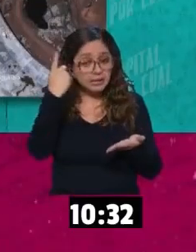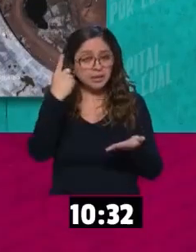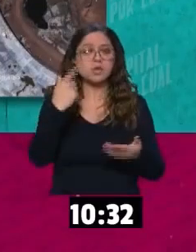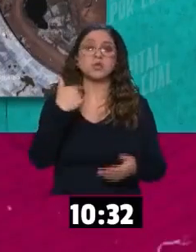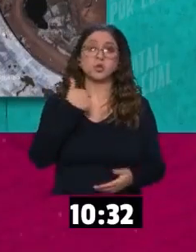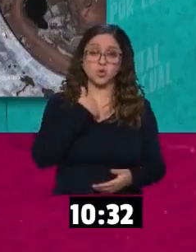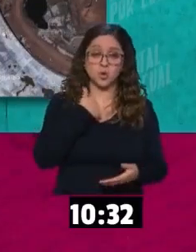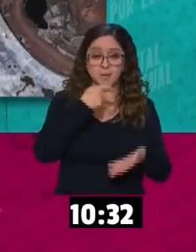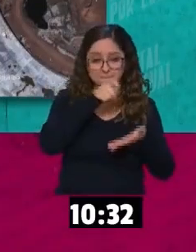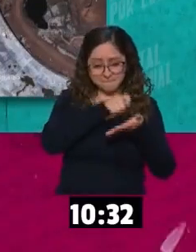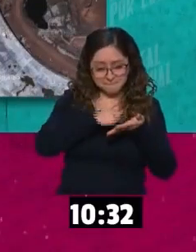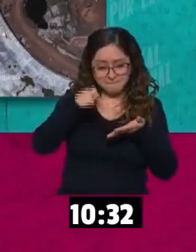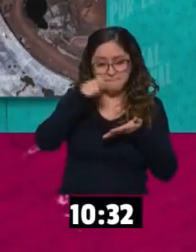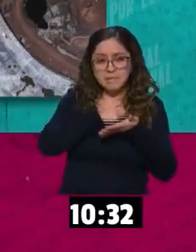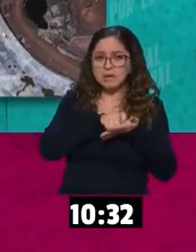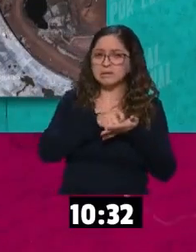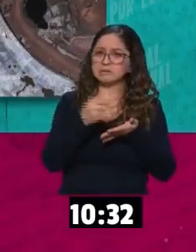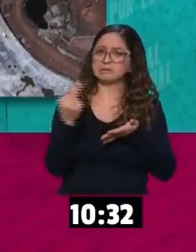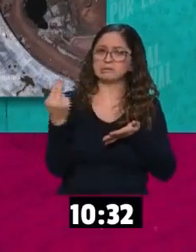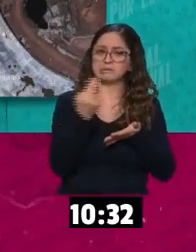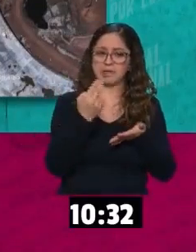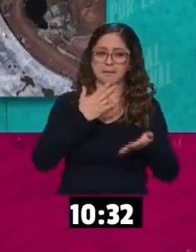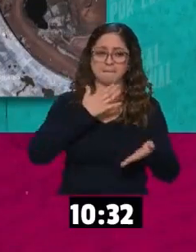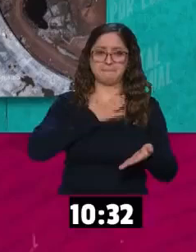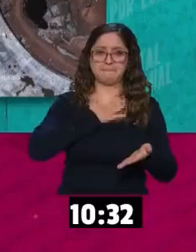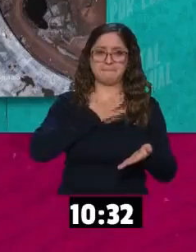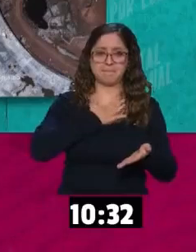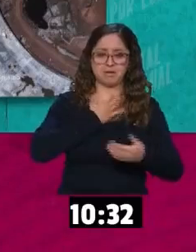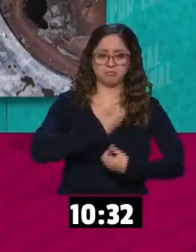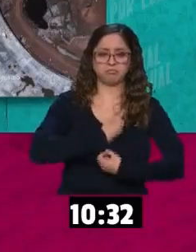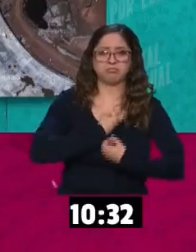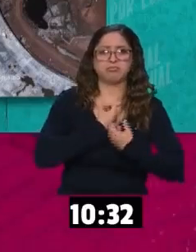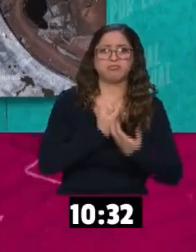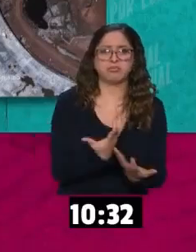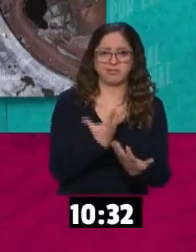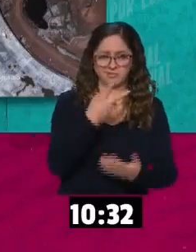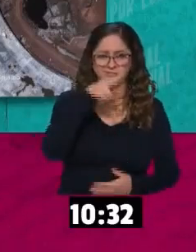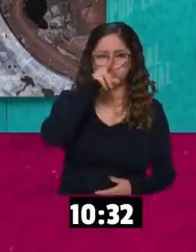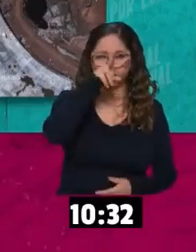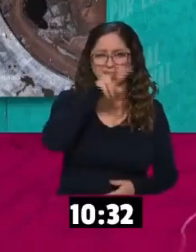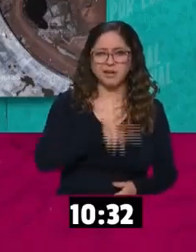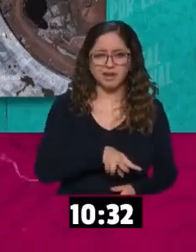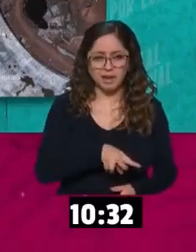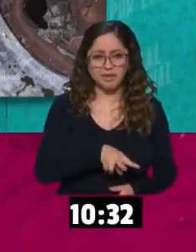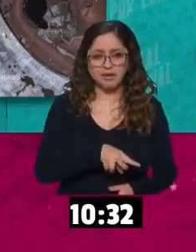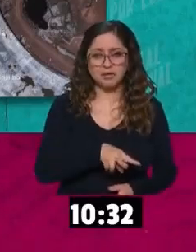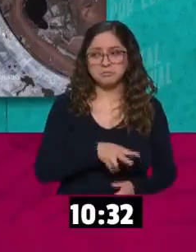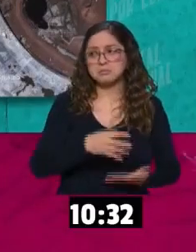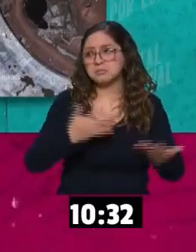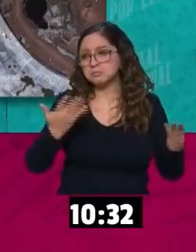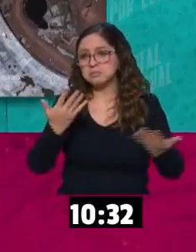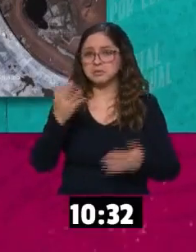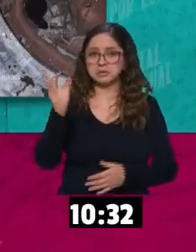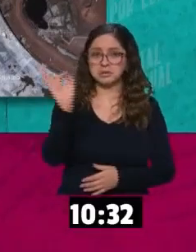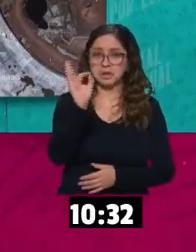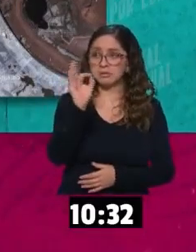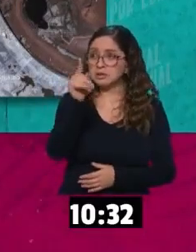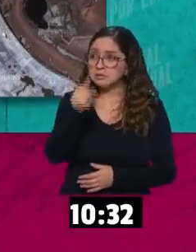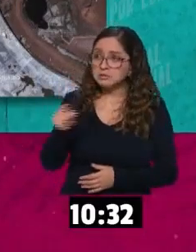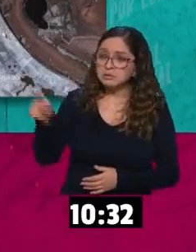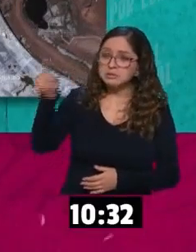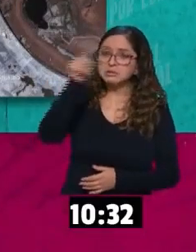verdad, con mi verdad, desde luego, con la verdad, para que quienes lo lean